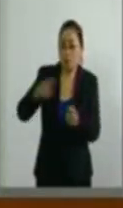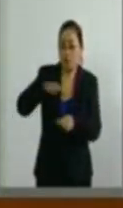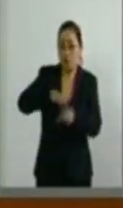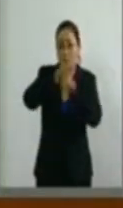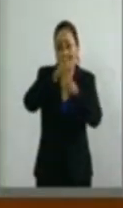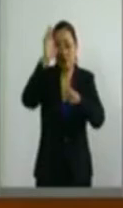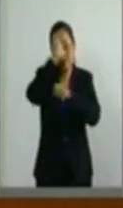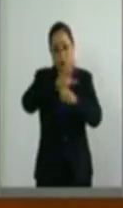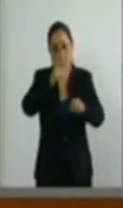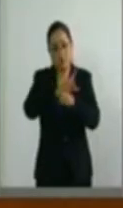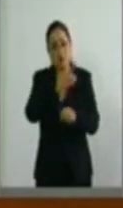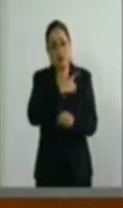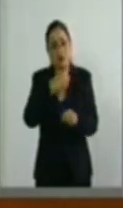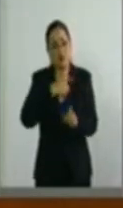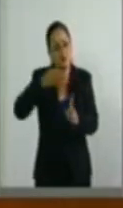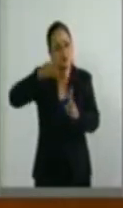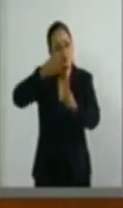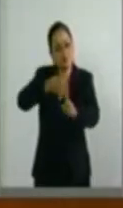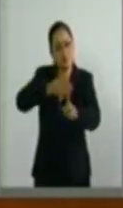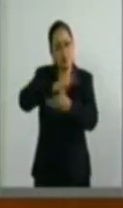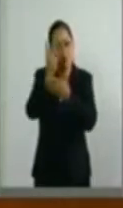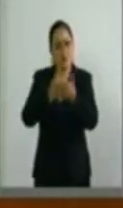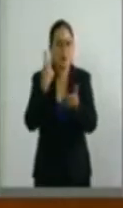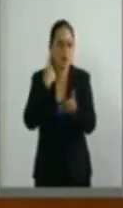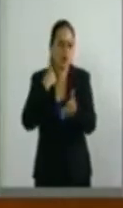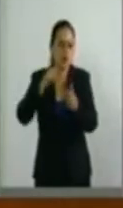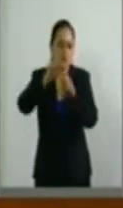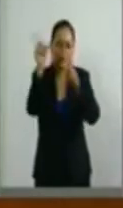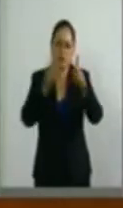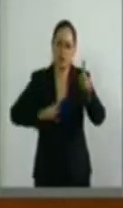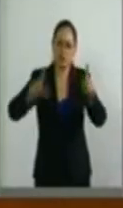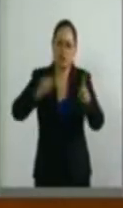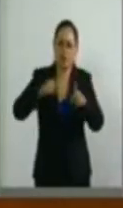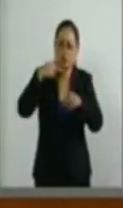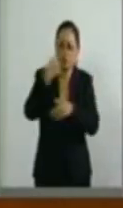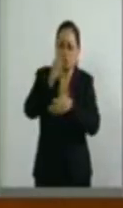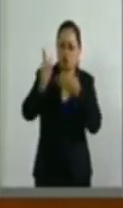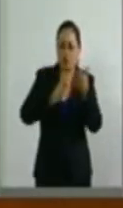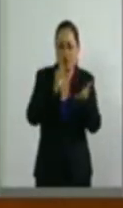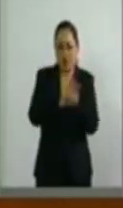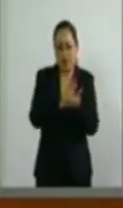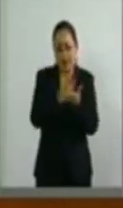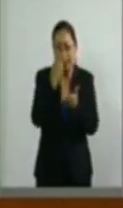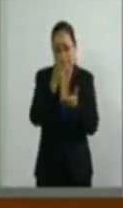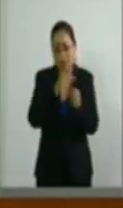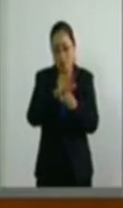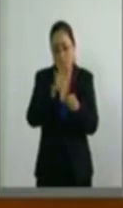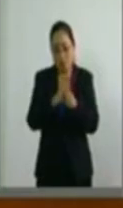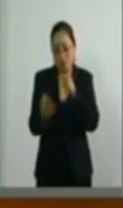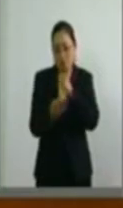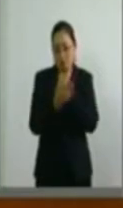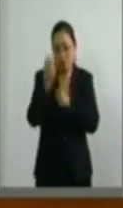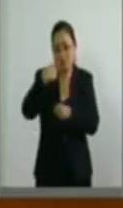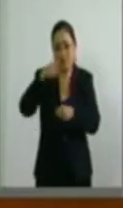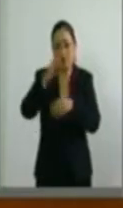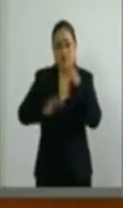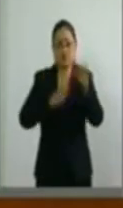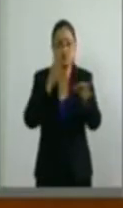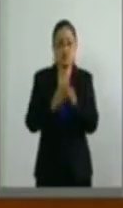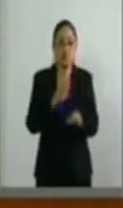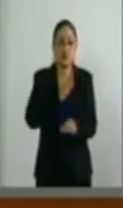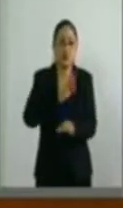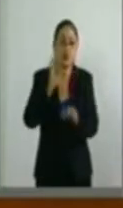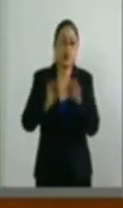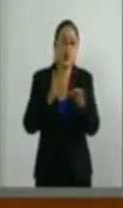cultura debe de conducir la política nacional y en su ley el instrumento básico para